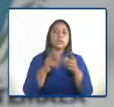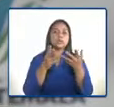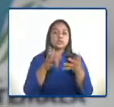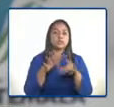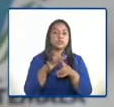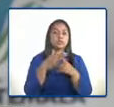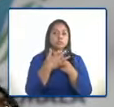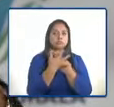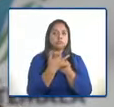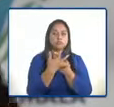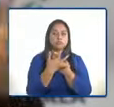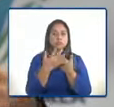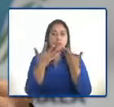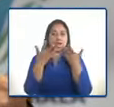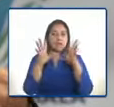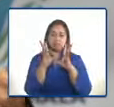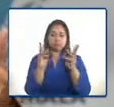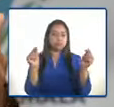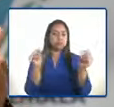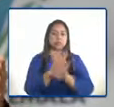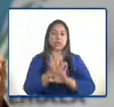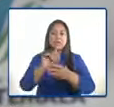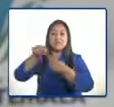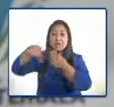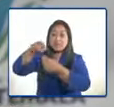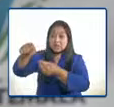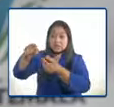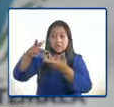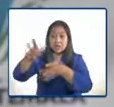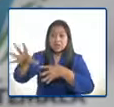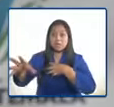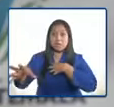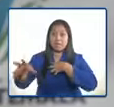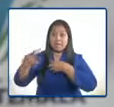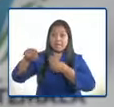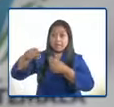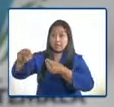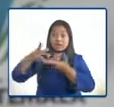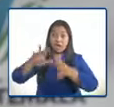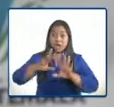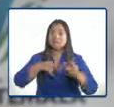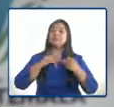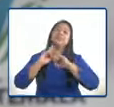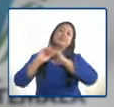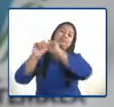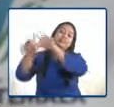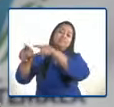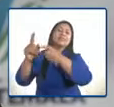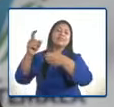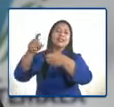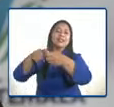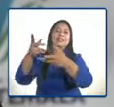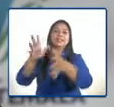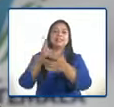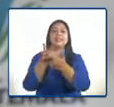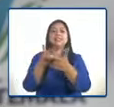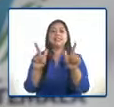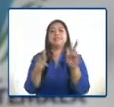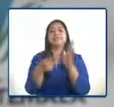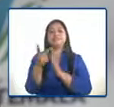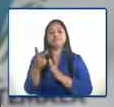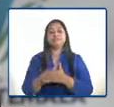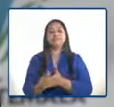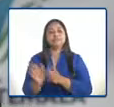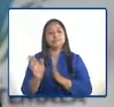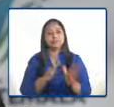situación se solvente con sus familias y luego retornar a un ambiente ya seguro, libre de violencia.